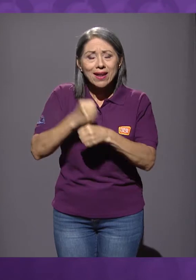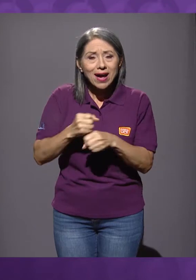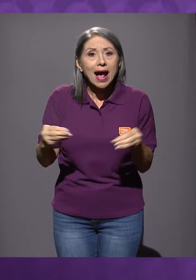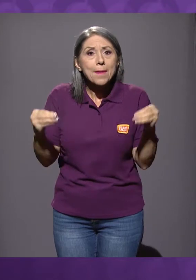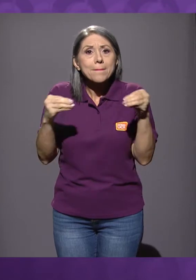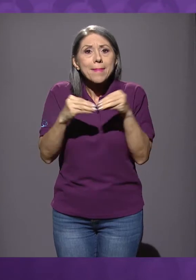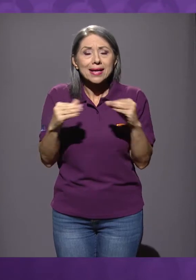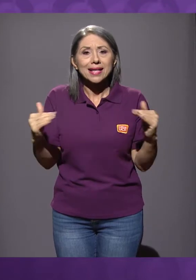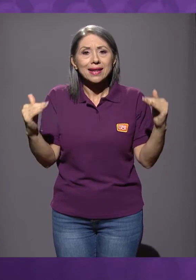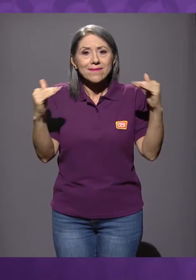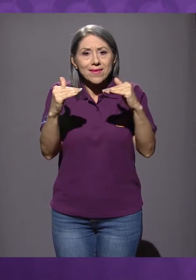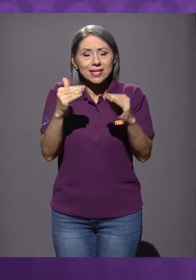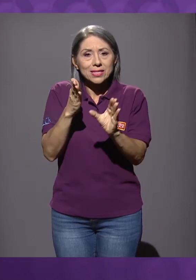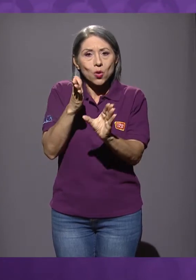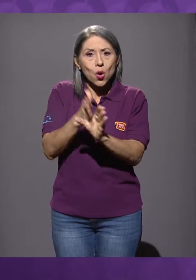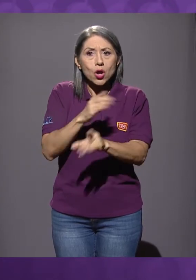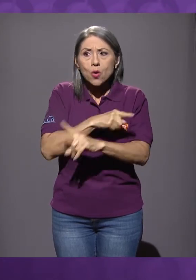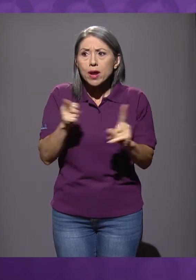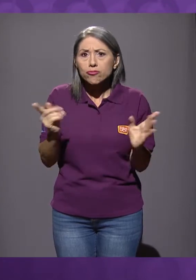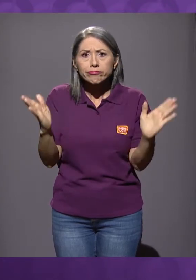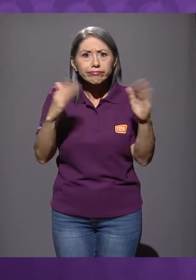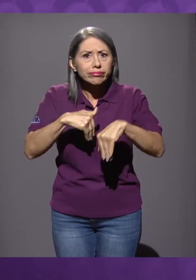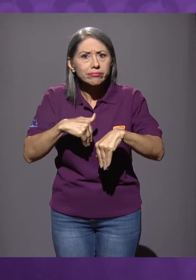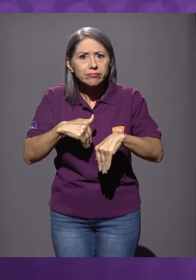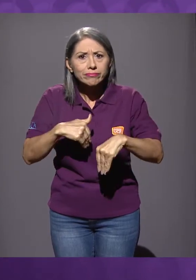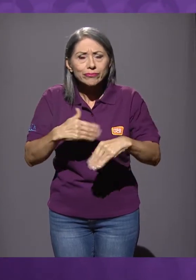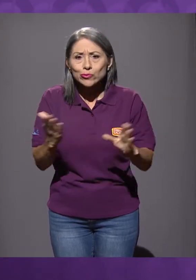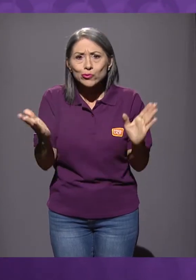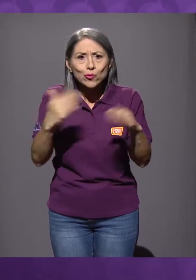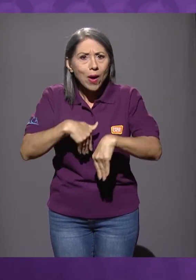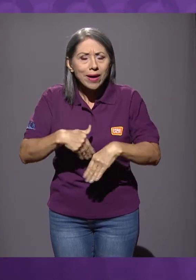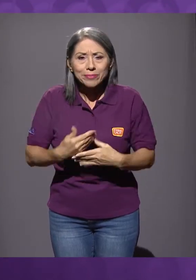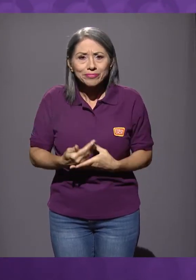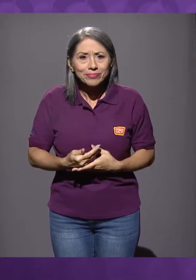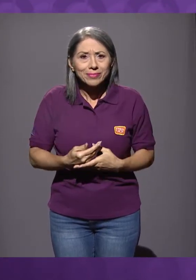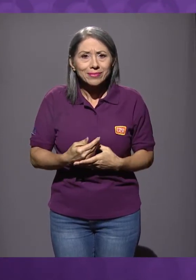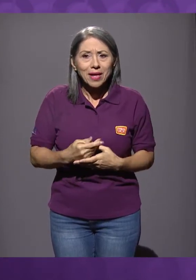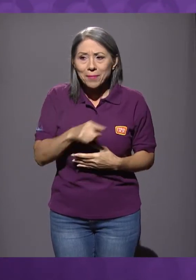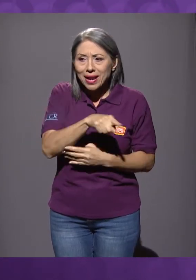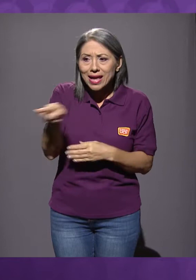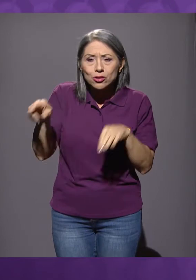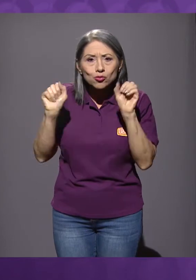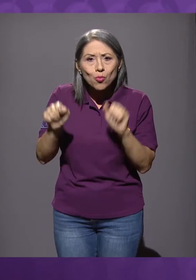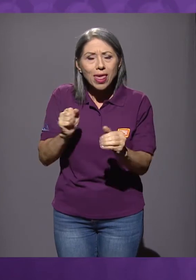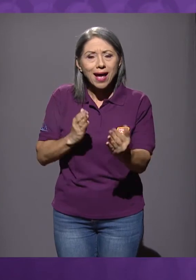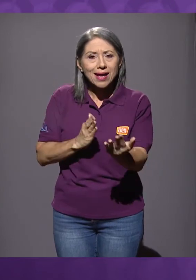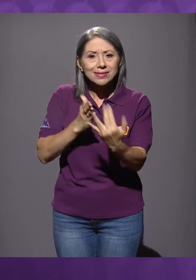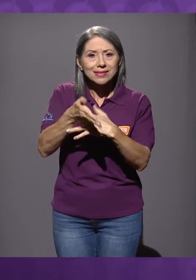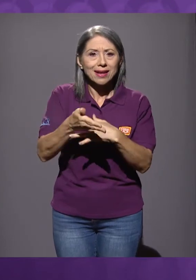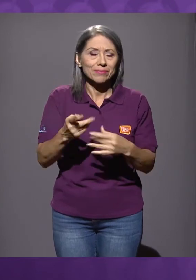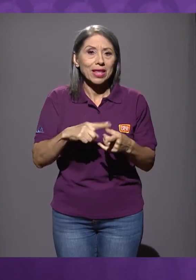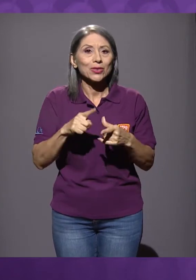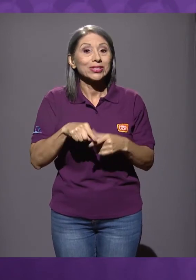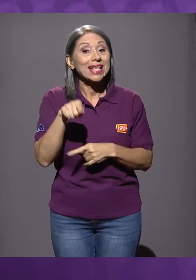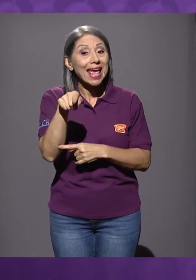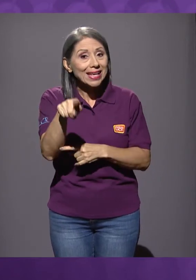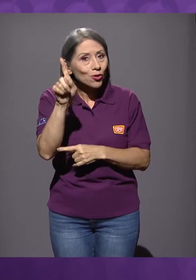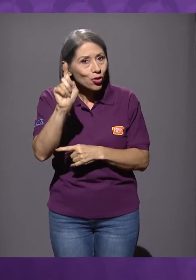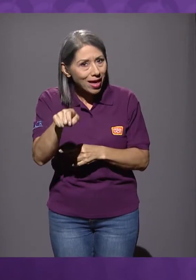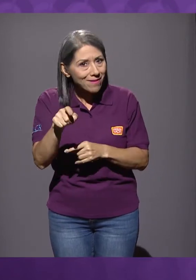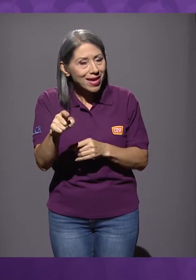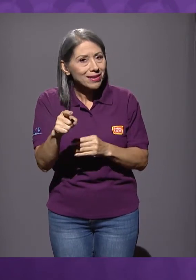están siendo... no existen, en realidad no existen para que estas personas los puedan accesar. Entonces, claro, eso debería